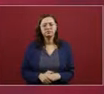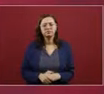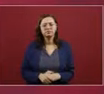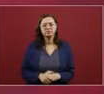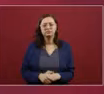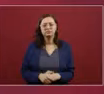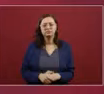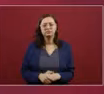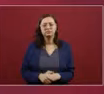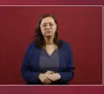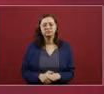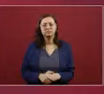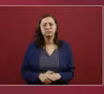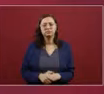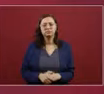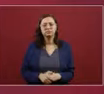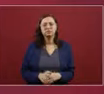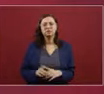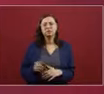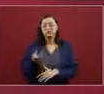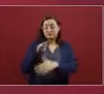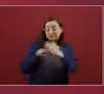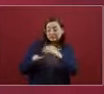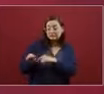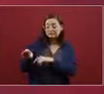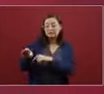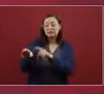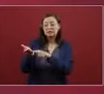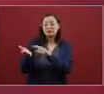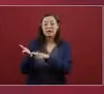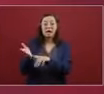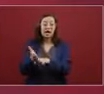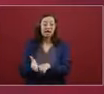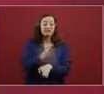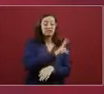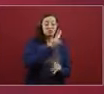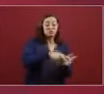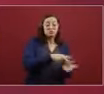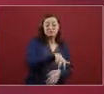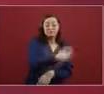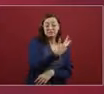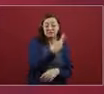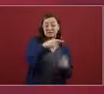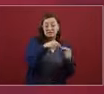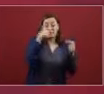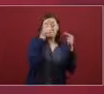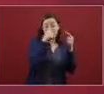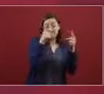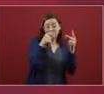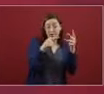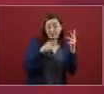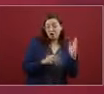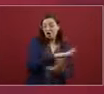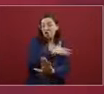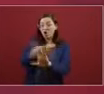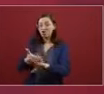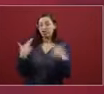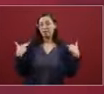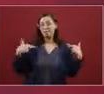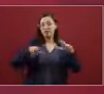las medidas de la mal llamada reforma educativa que afectaban a los